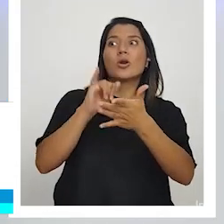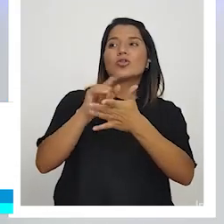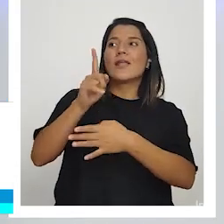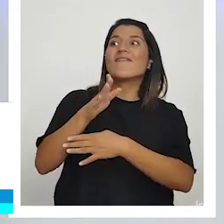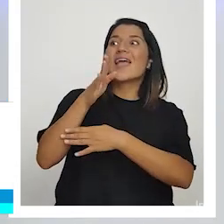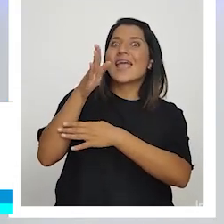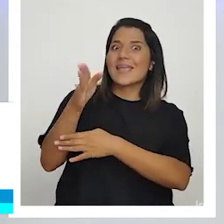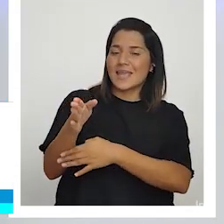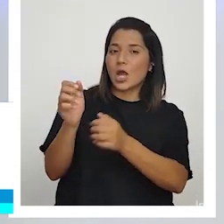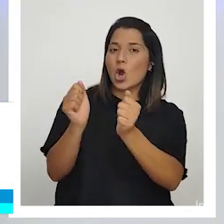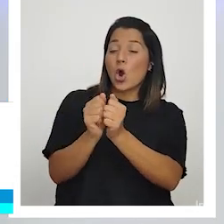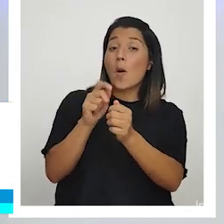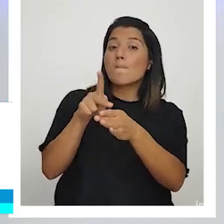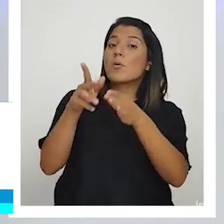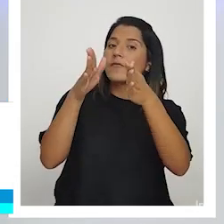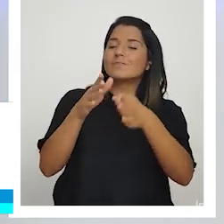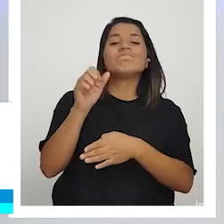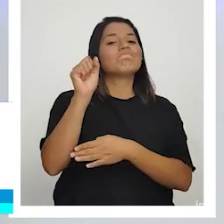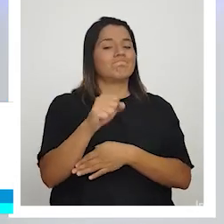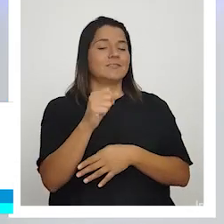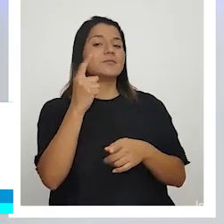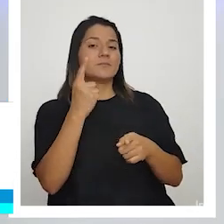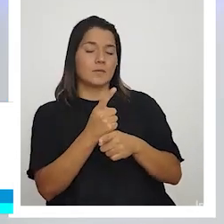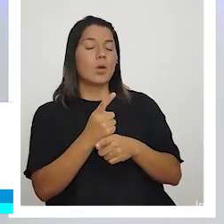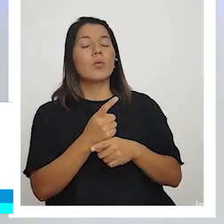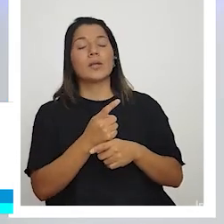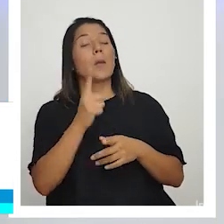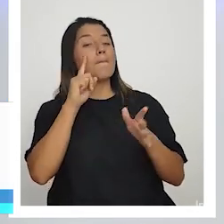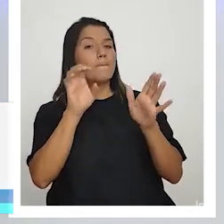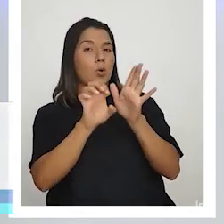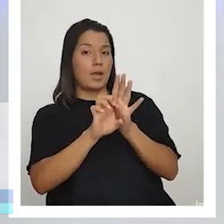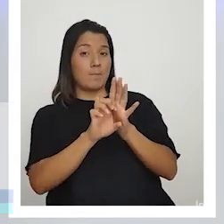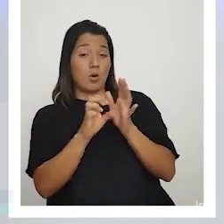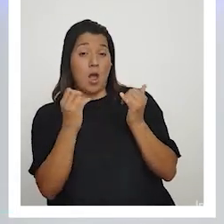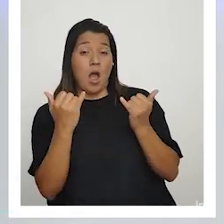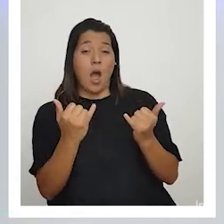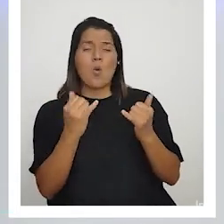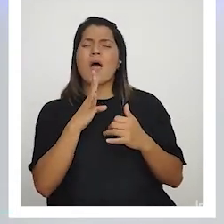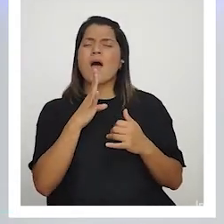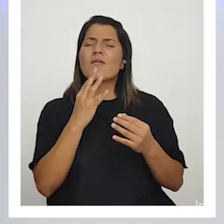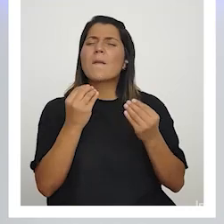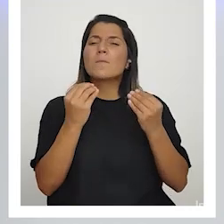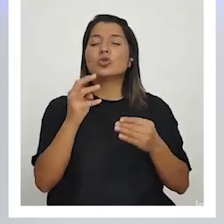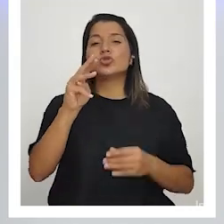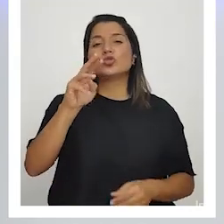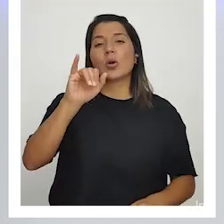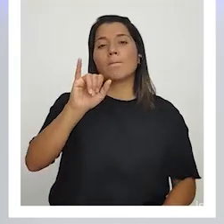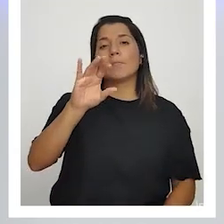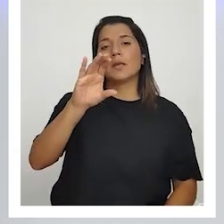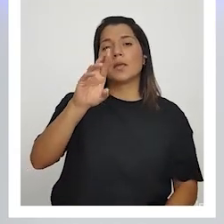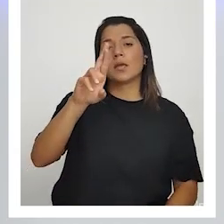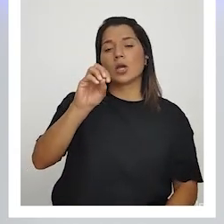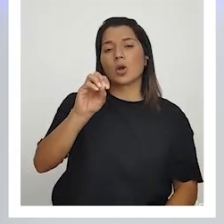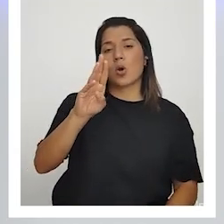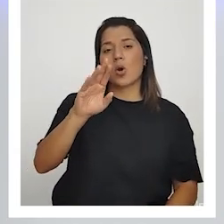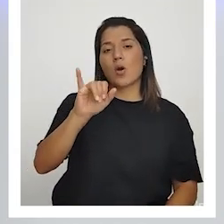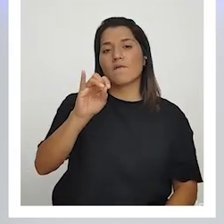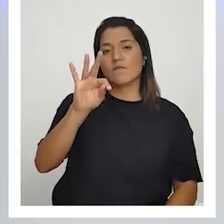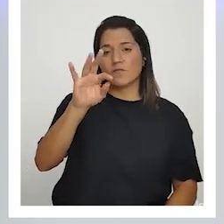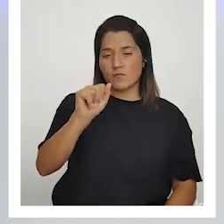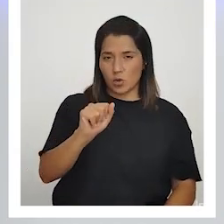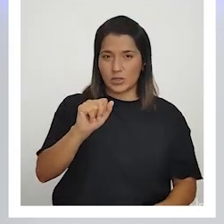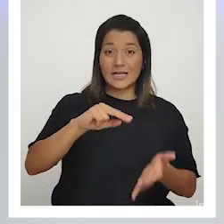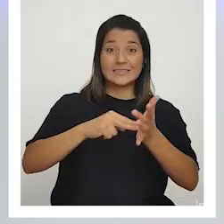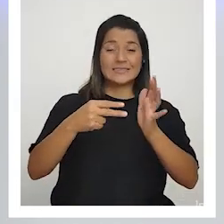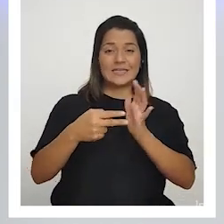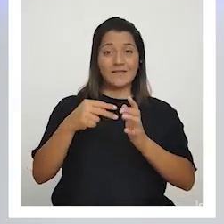Sí, definitivamente, por ejemplo, ahora se habla mucho de la microbiota intestinal, lo que es el colon a nivel,